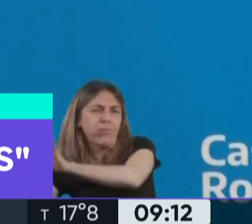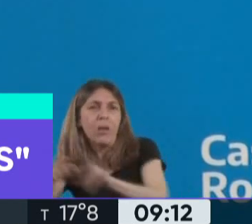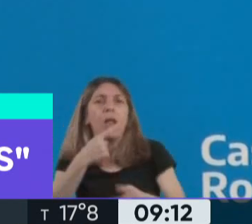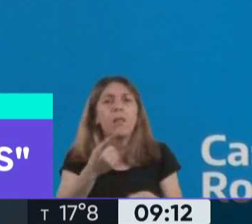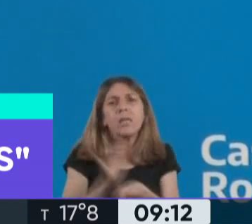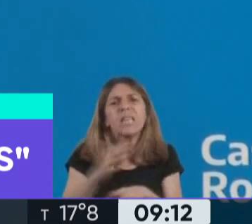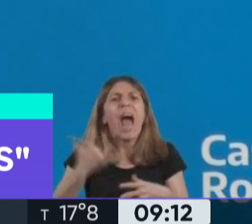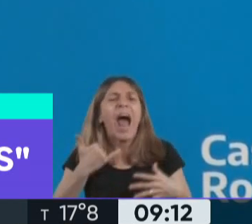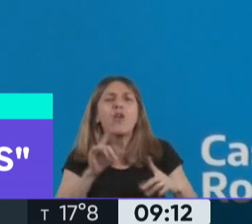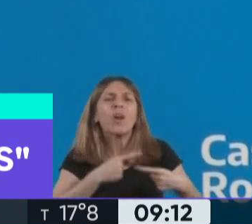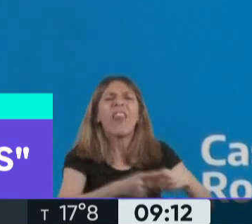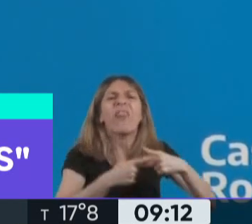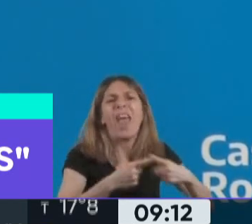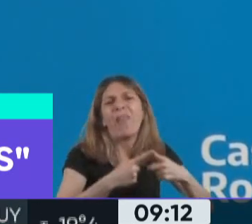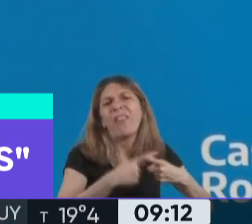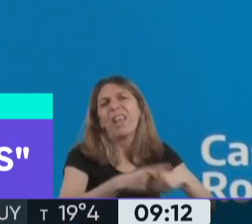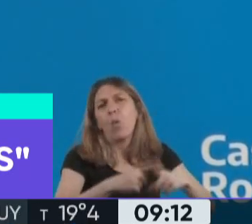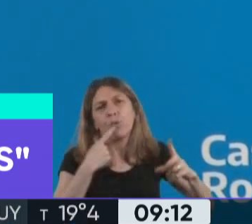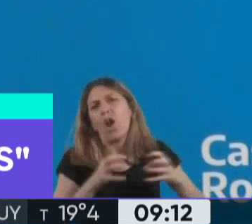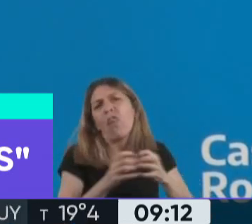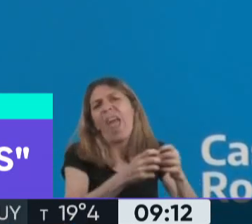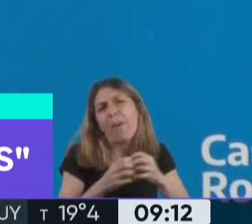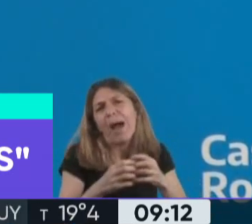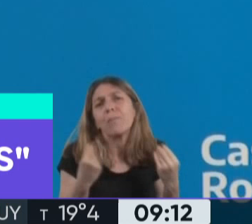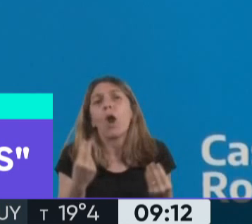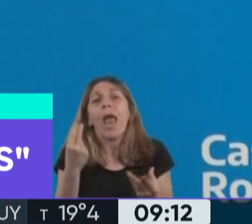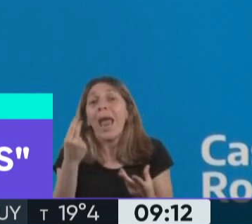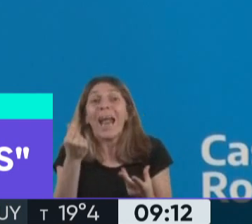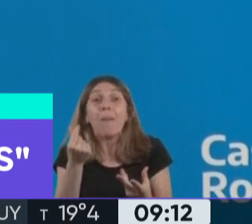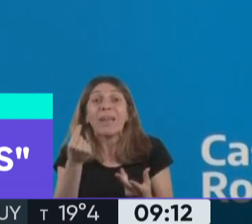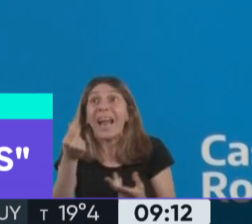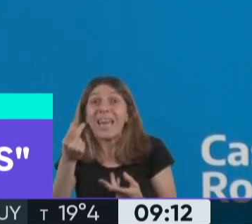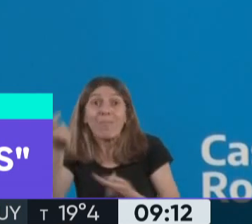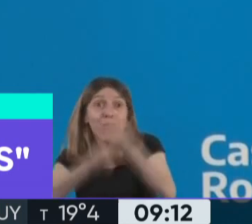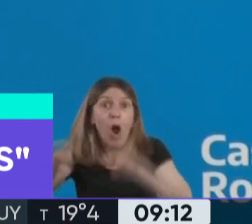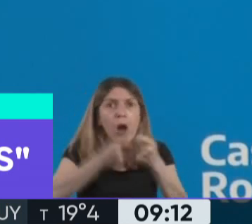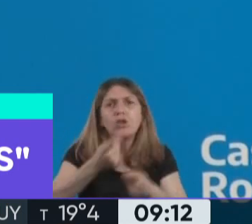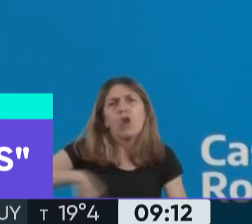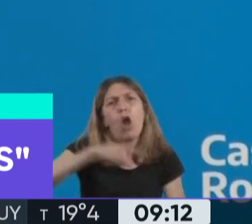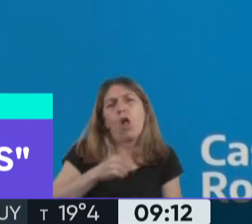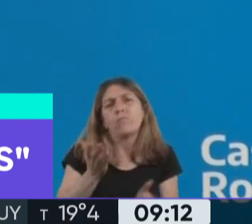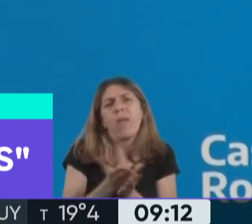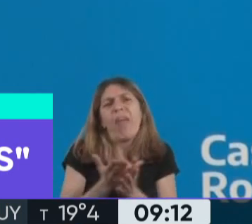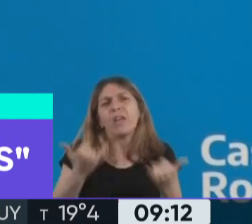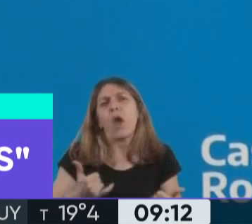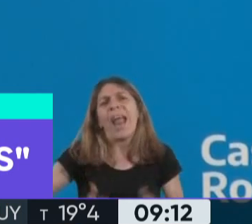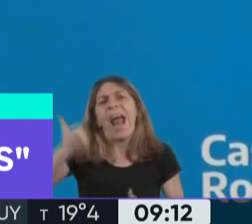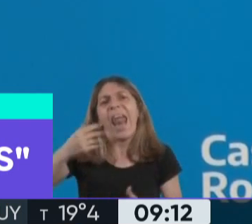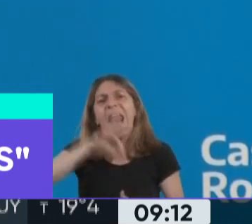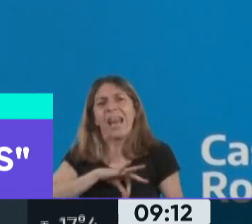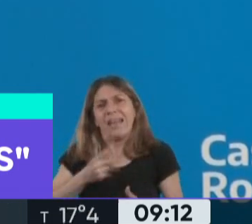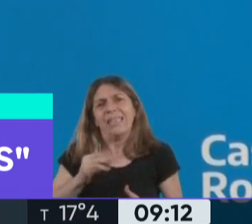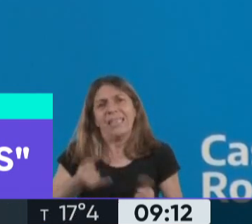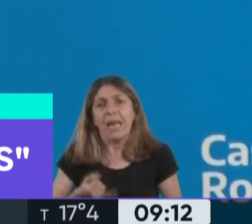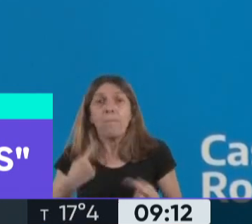una disputa por entender que en el capitalismo todos tienen derecho a tener su ganancia, pero lo que no podemos estar es en un mundo